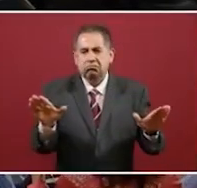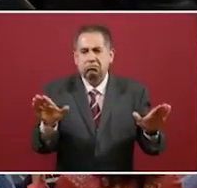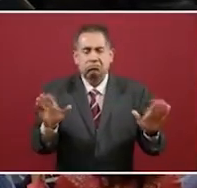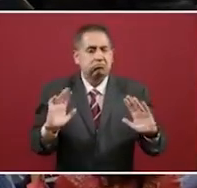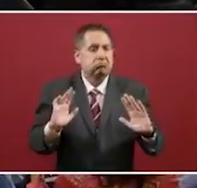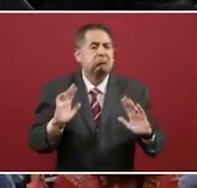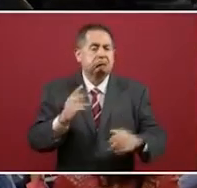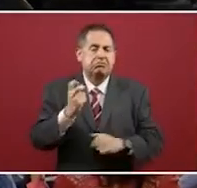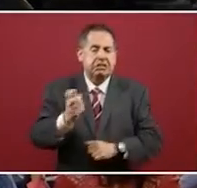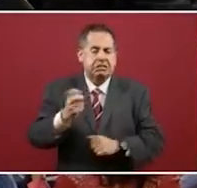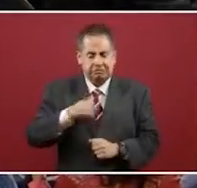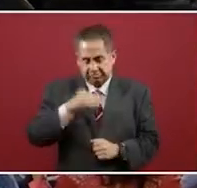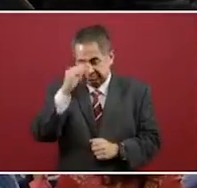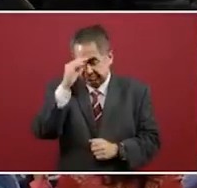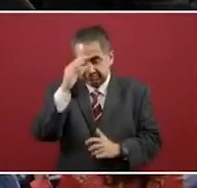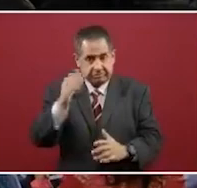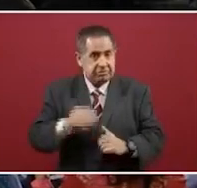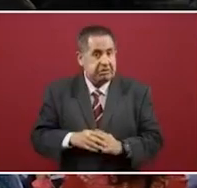Y estoy